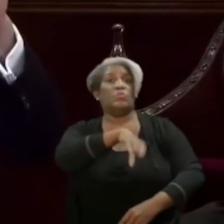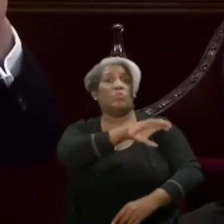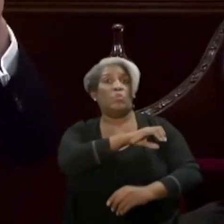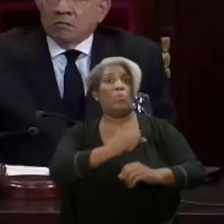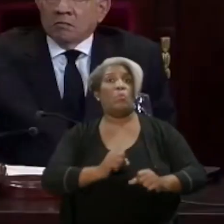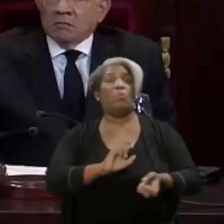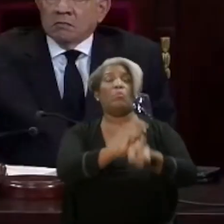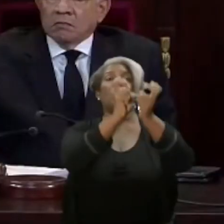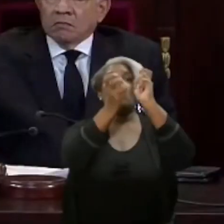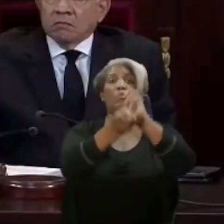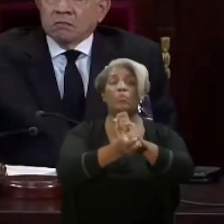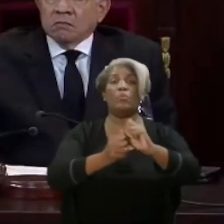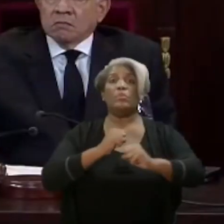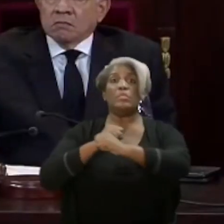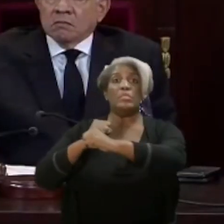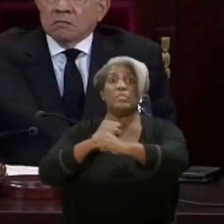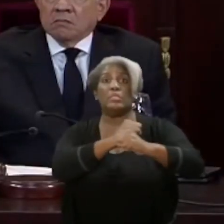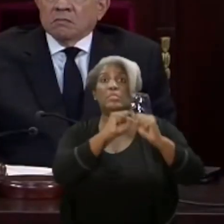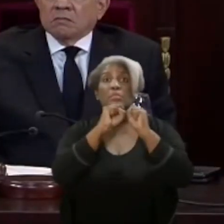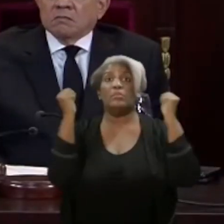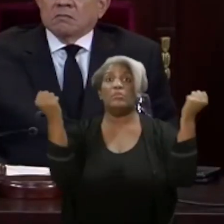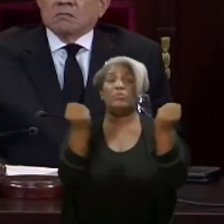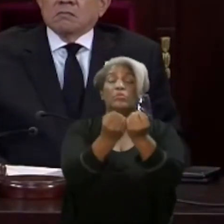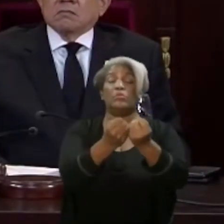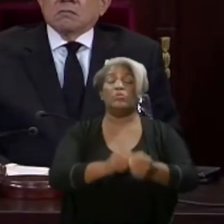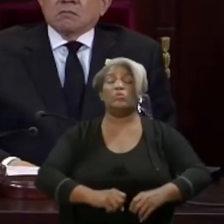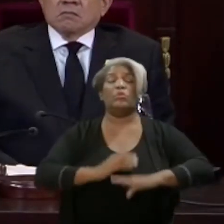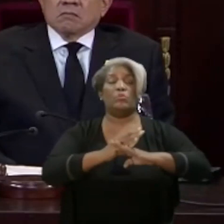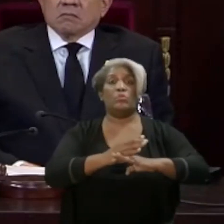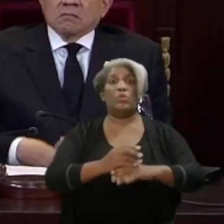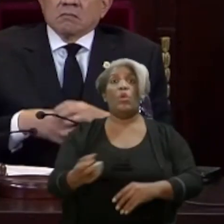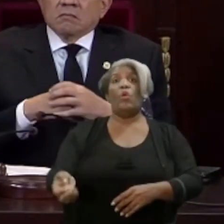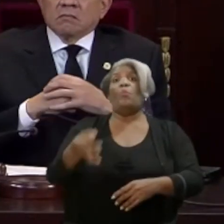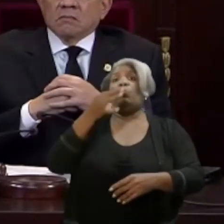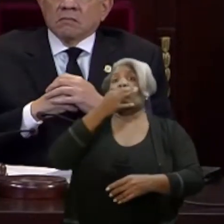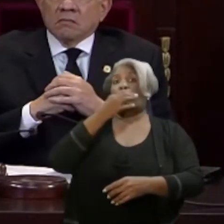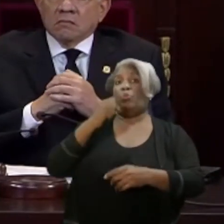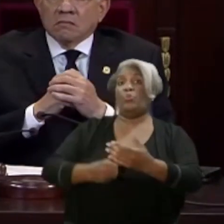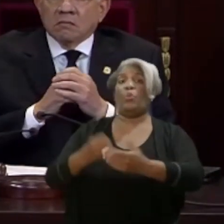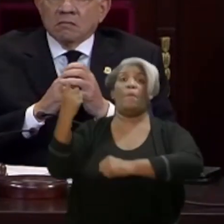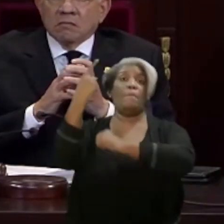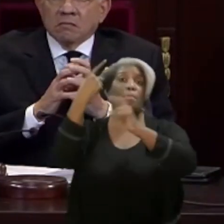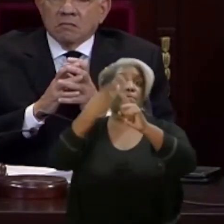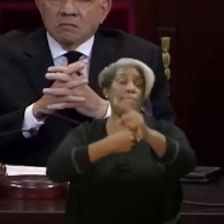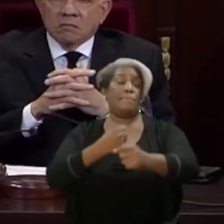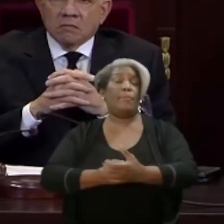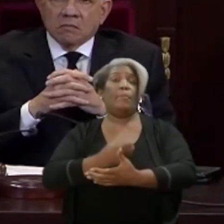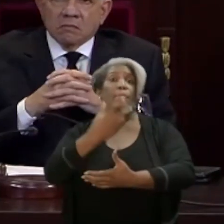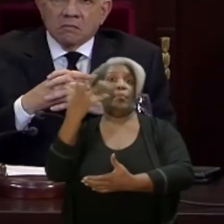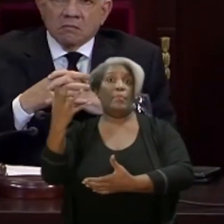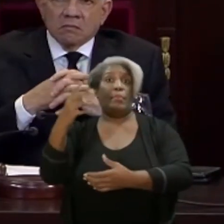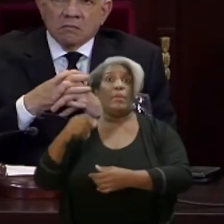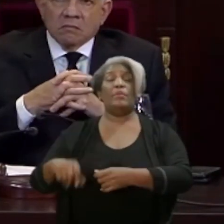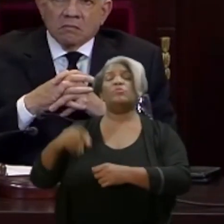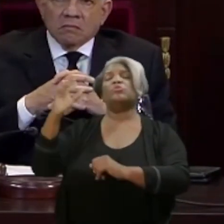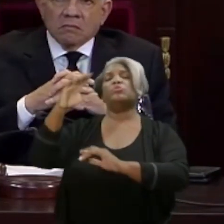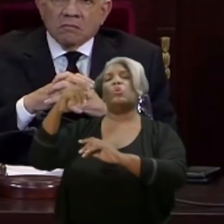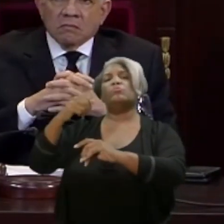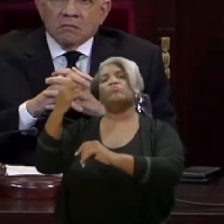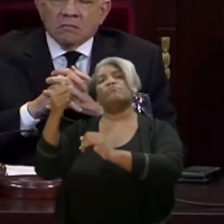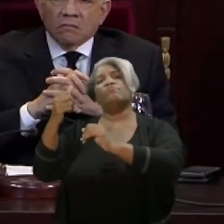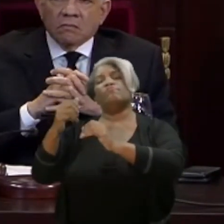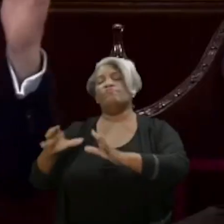seguridad social. Y 2 se encuentran a su finalización en este mes de marzo: la Mesa del Agua y la de Medio Ambiente y Cambio